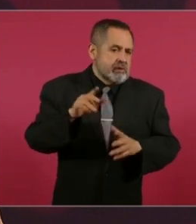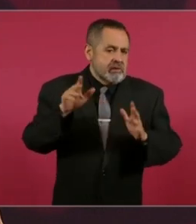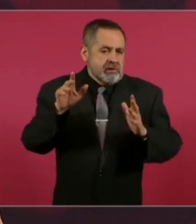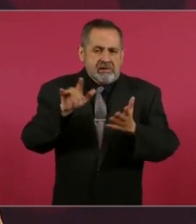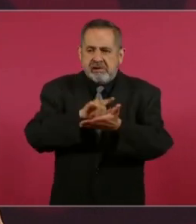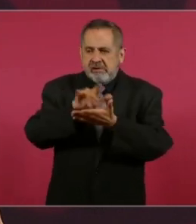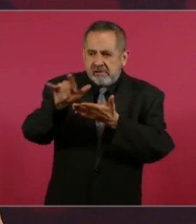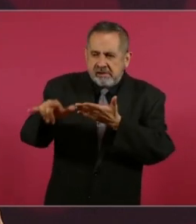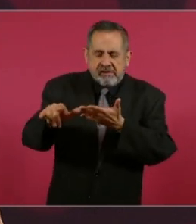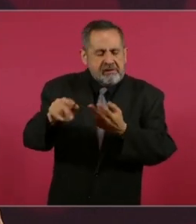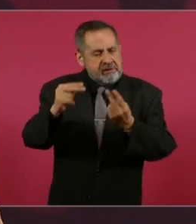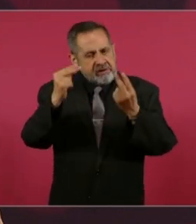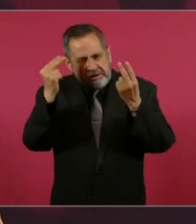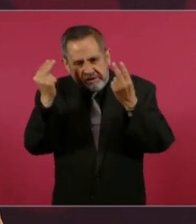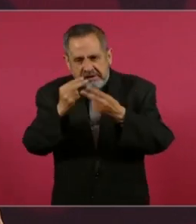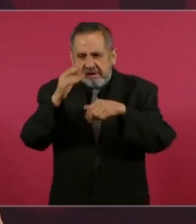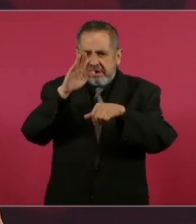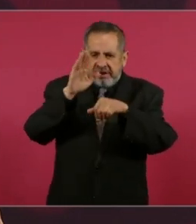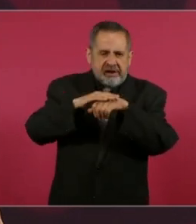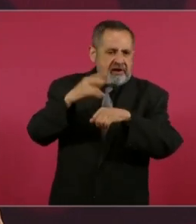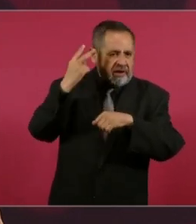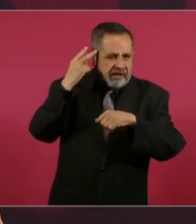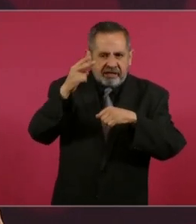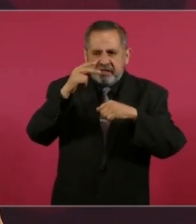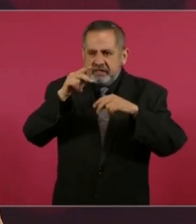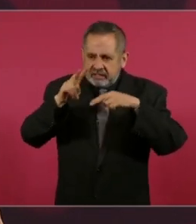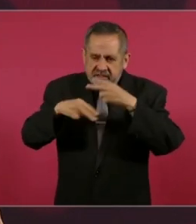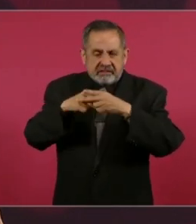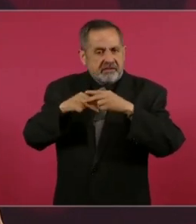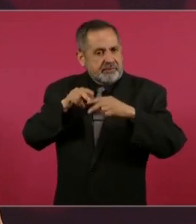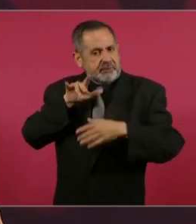y se necesita el transporte aéreo.